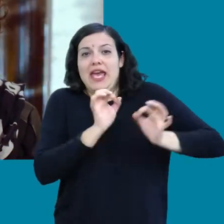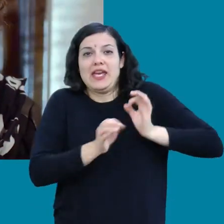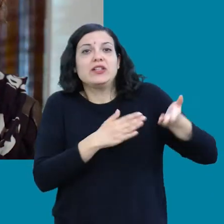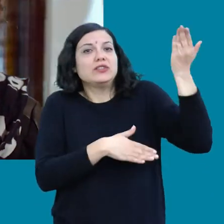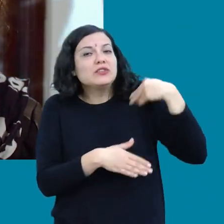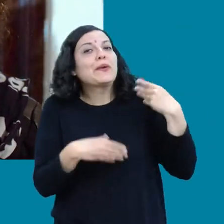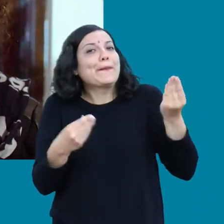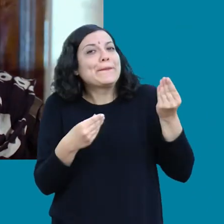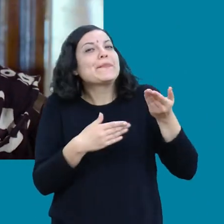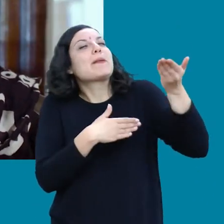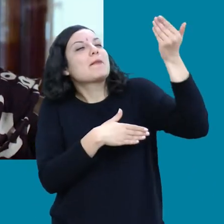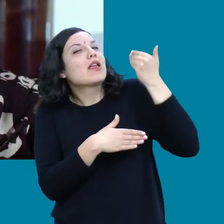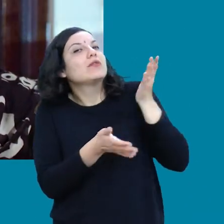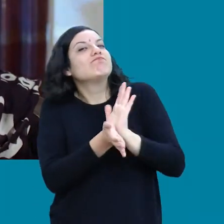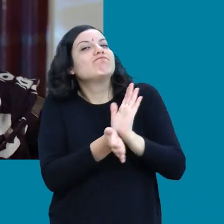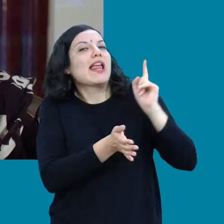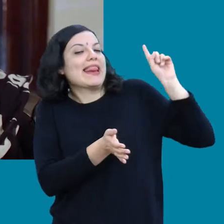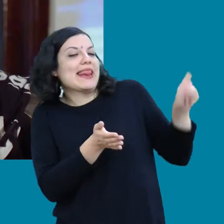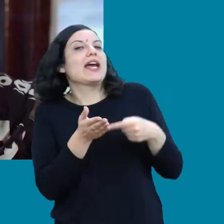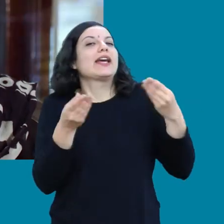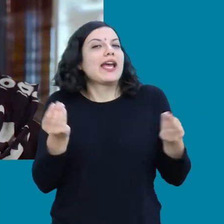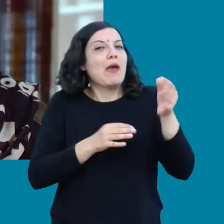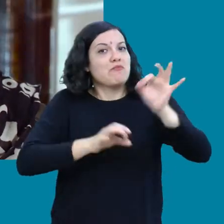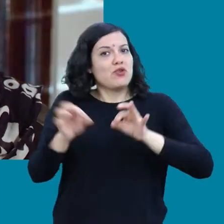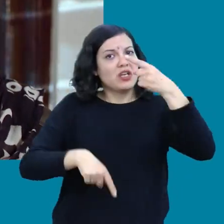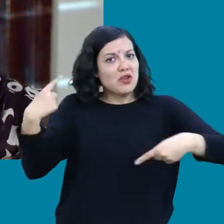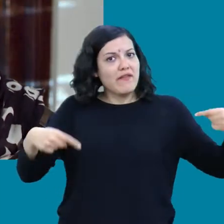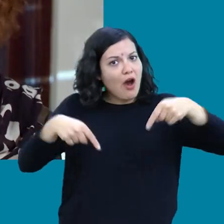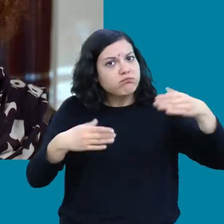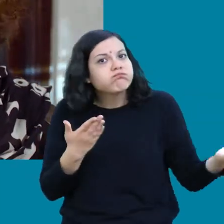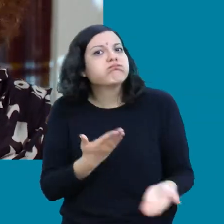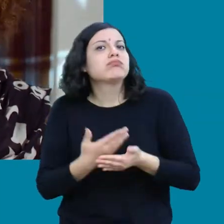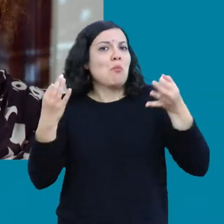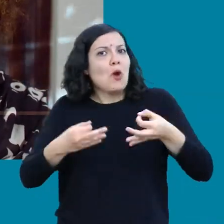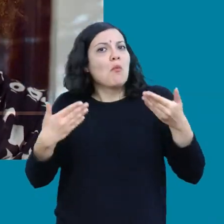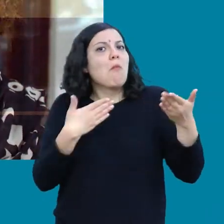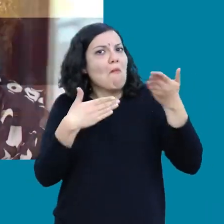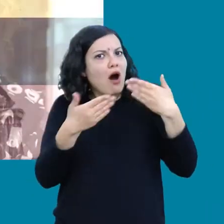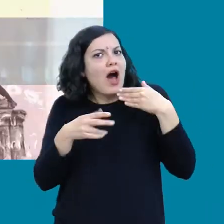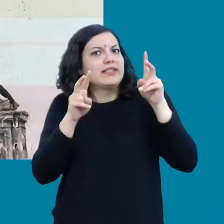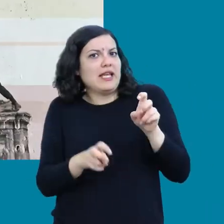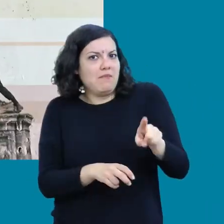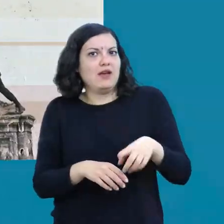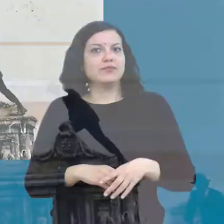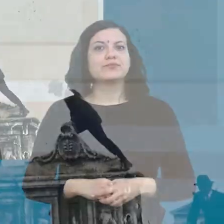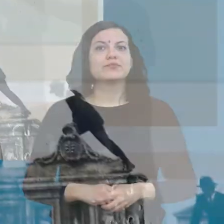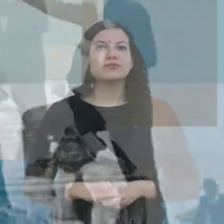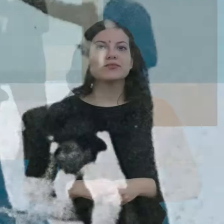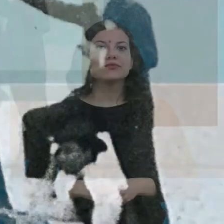historia, el pasado es convocado para legitimar proyectos diversos y está buenísimo que discutamos sobre